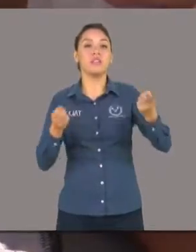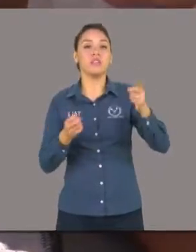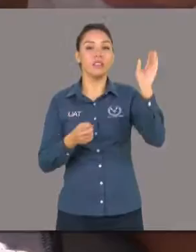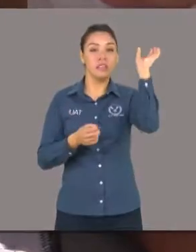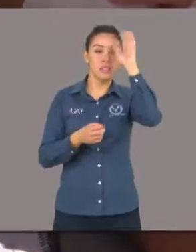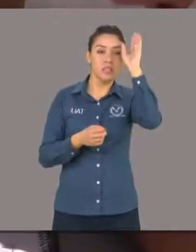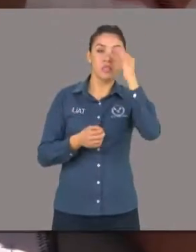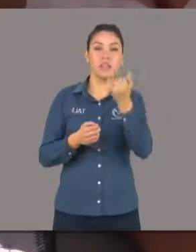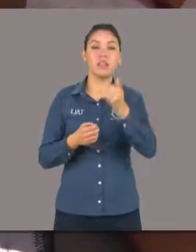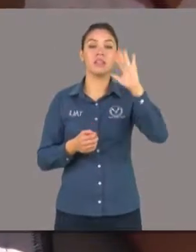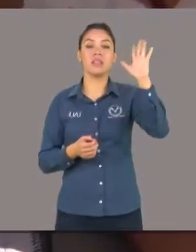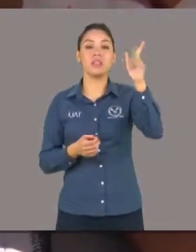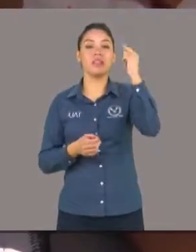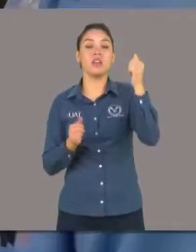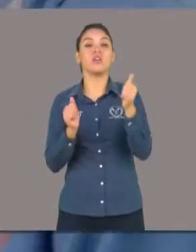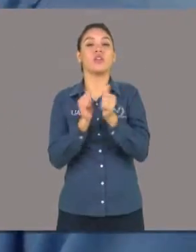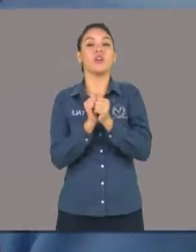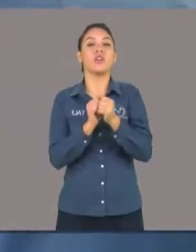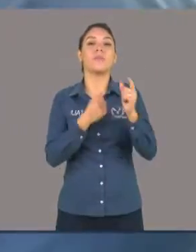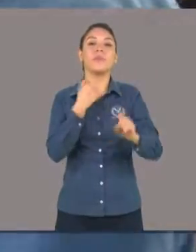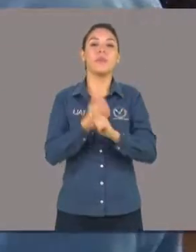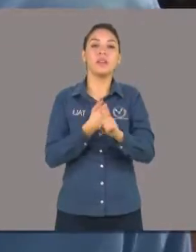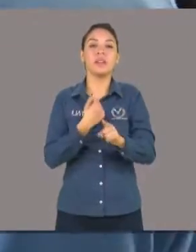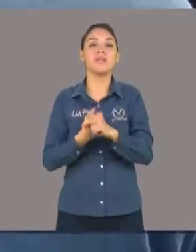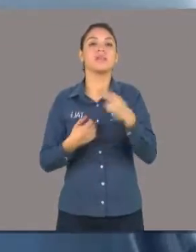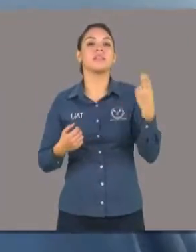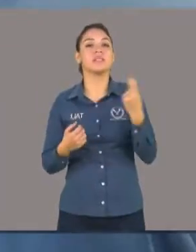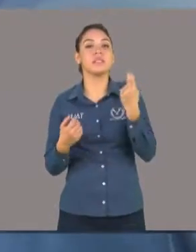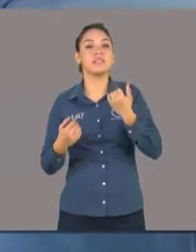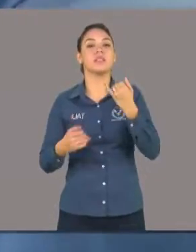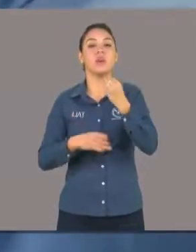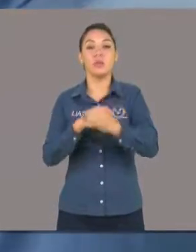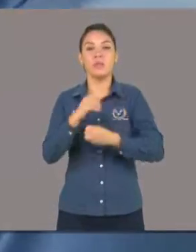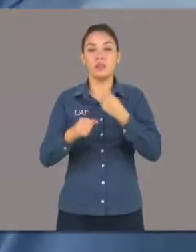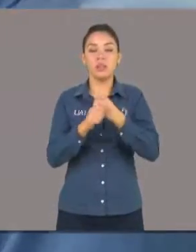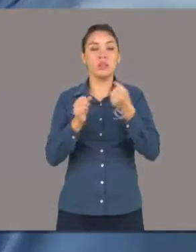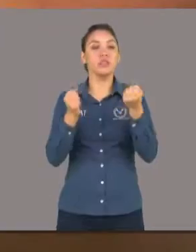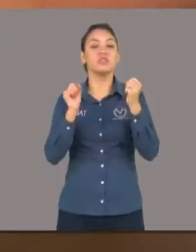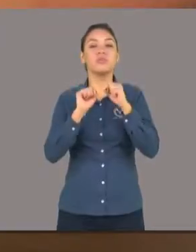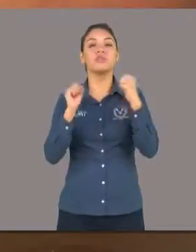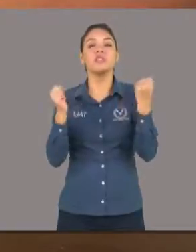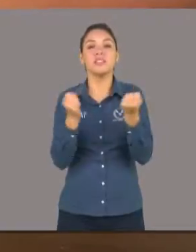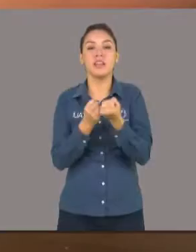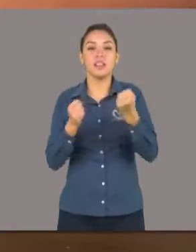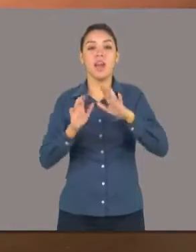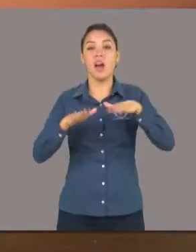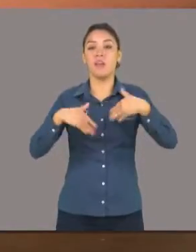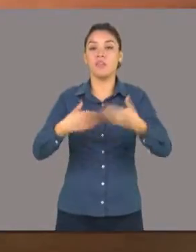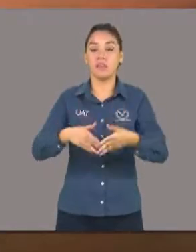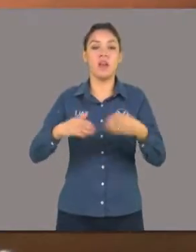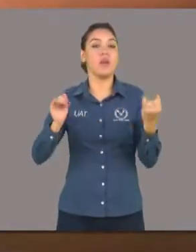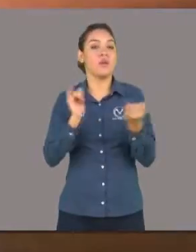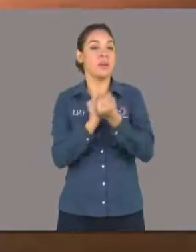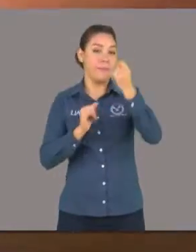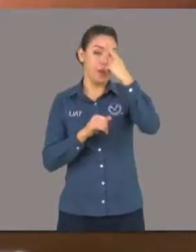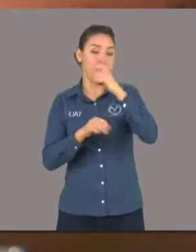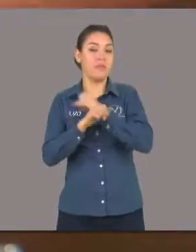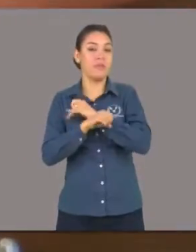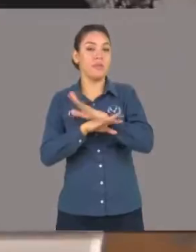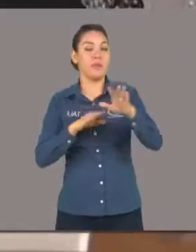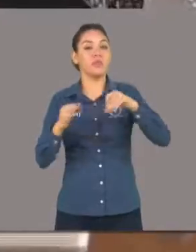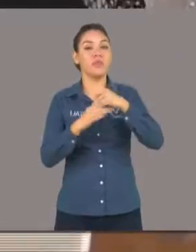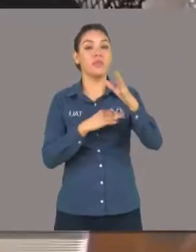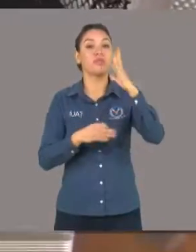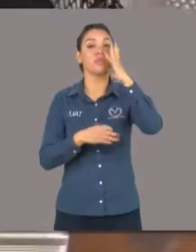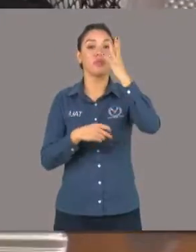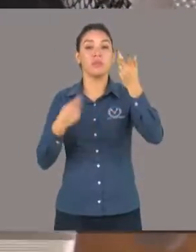científica y tecnológica con base en los problemas, las necesidades y oportunidades de la sociedad y su entorno, así como de concientizar y formar a